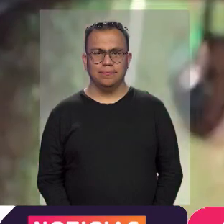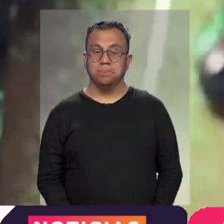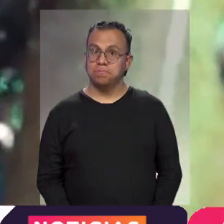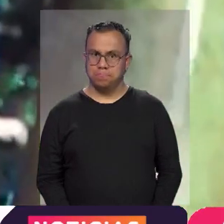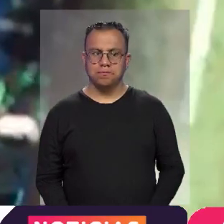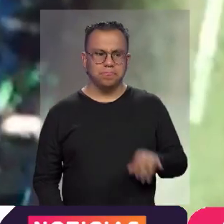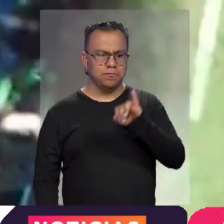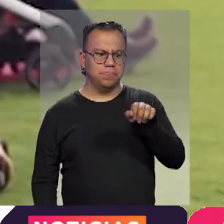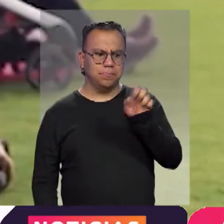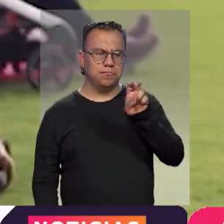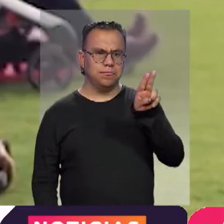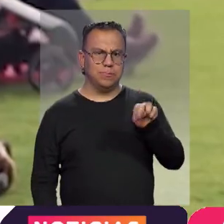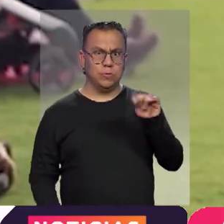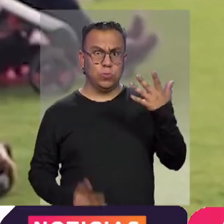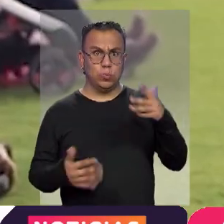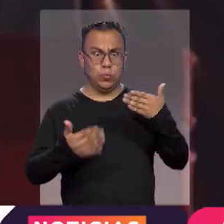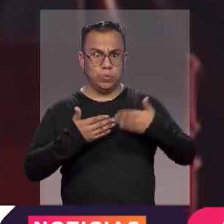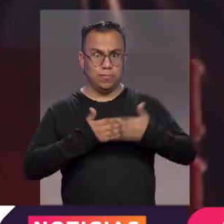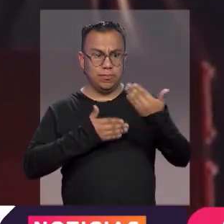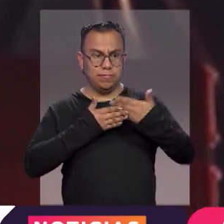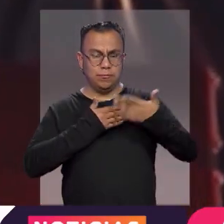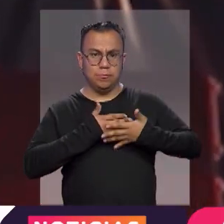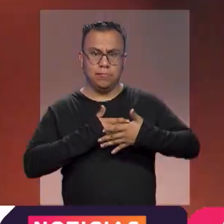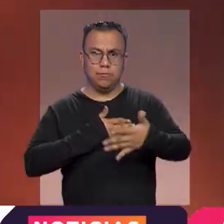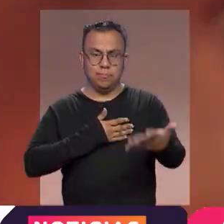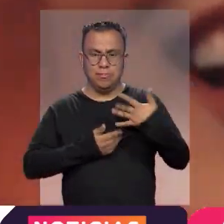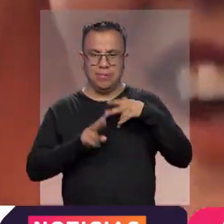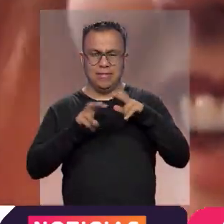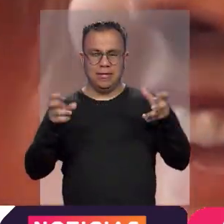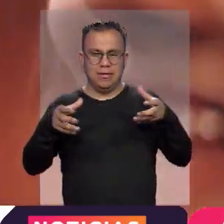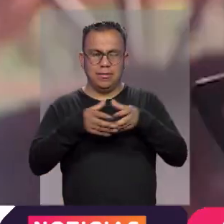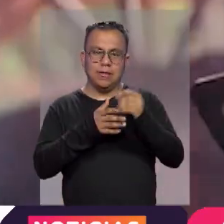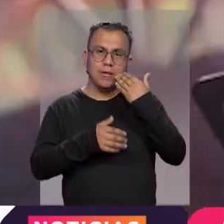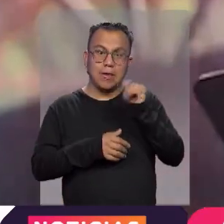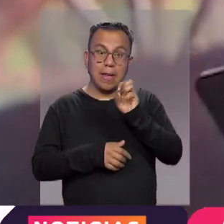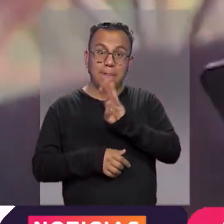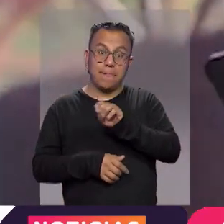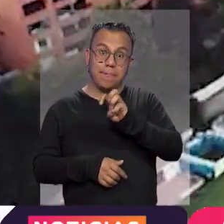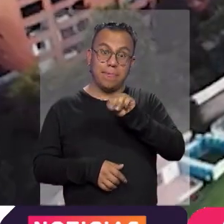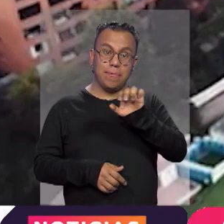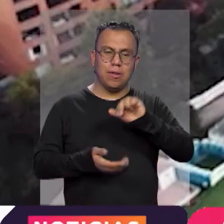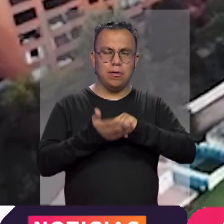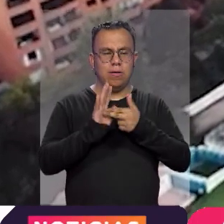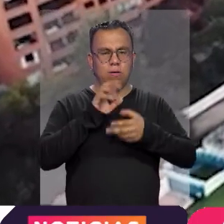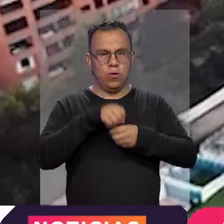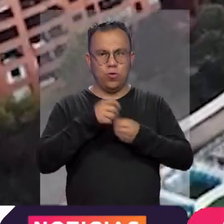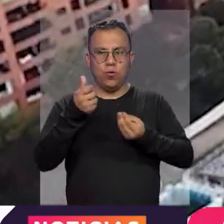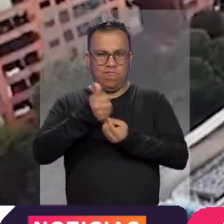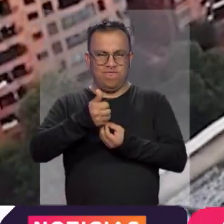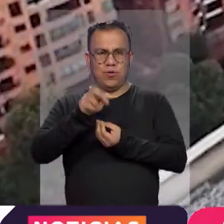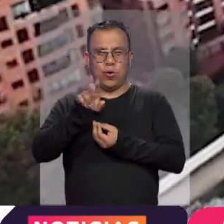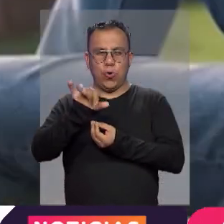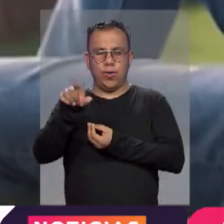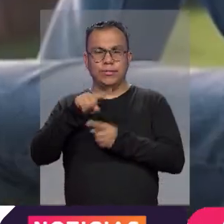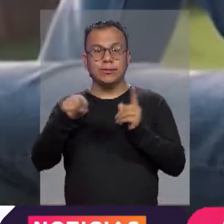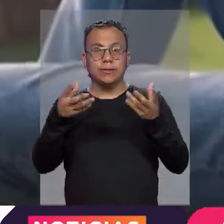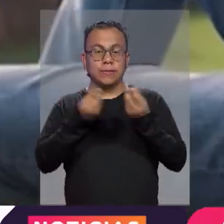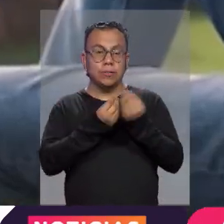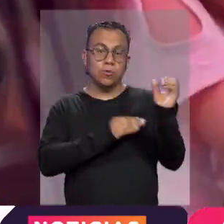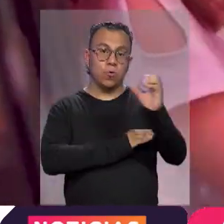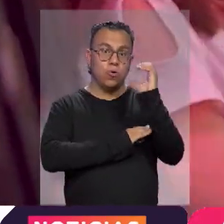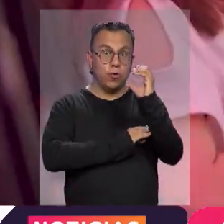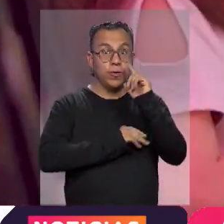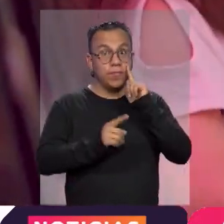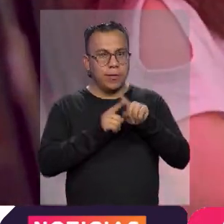ya sea el parque tendrá una gala inaugural con la participación de la Big Bang femenina de Bogotá bajo la dirección de este rojas y el colectivo Colombia